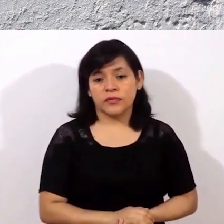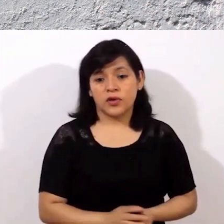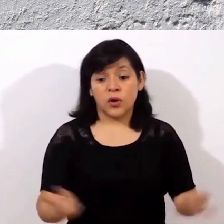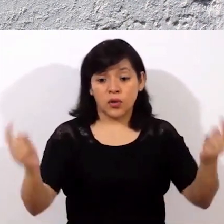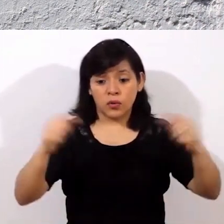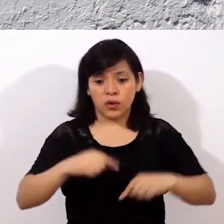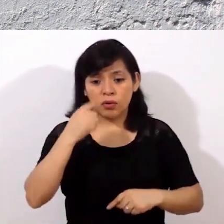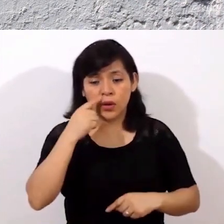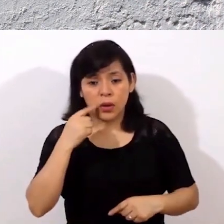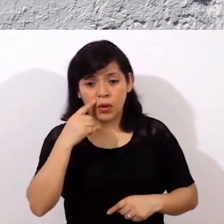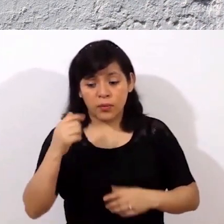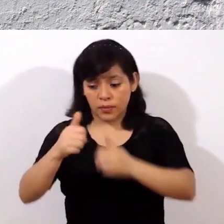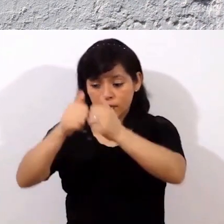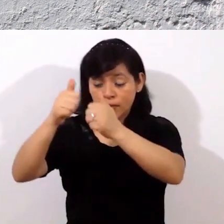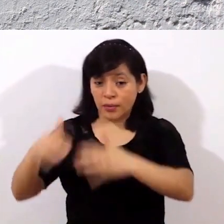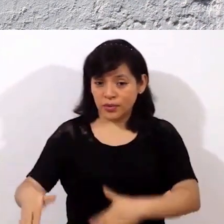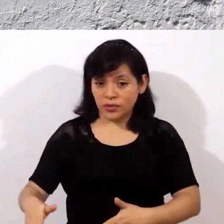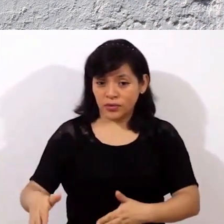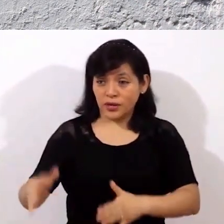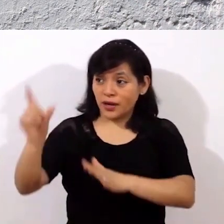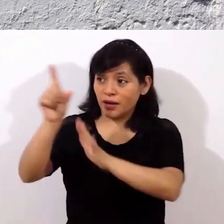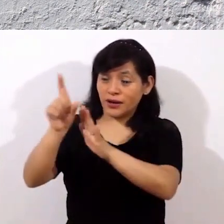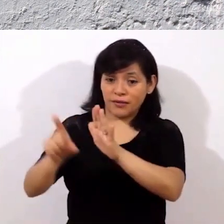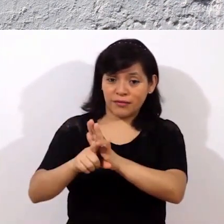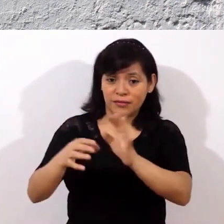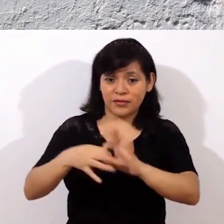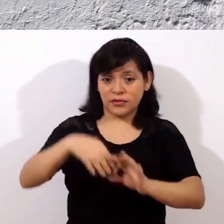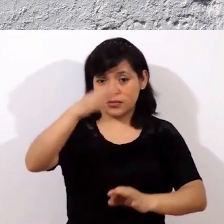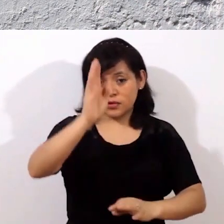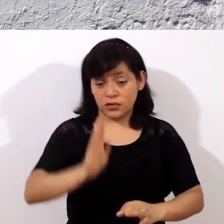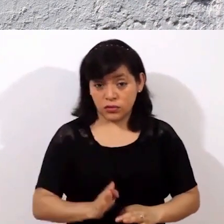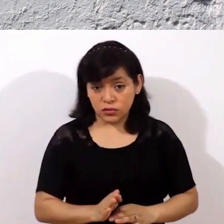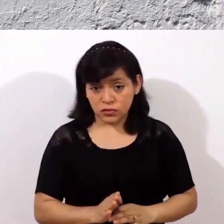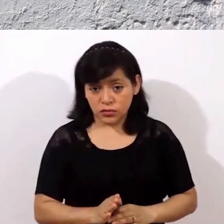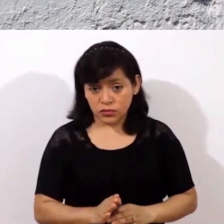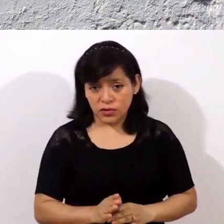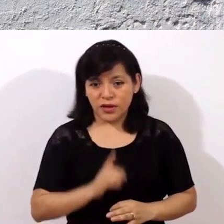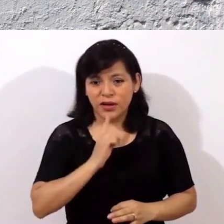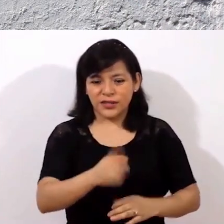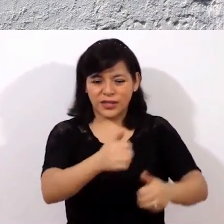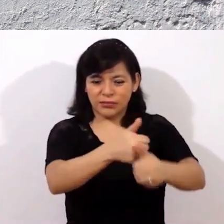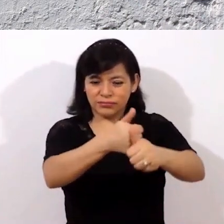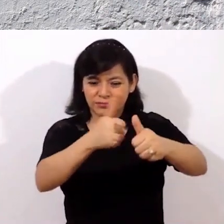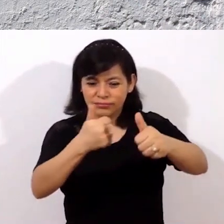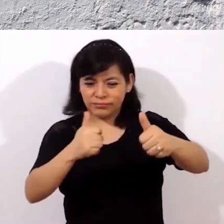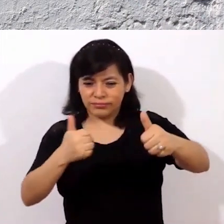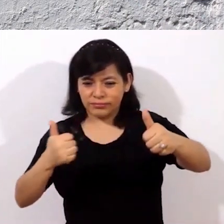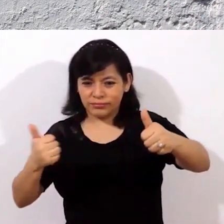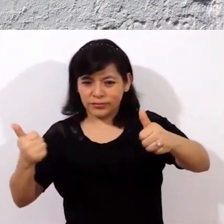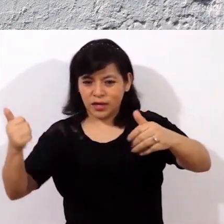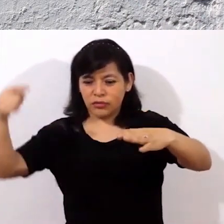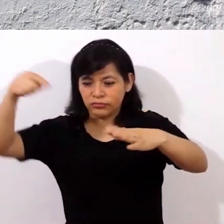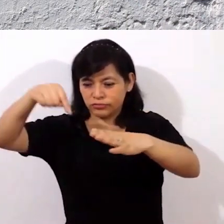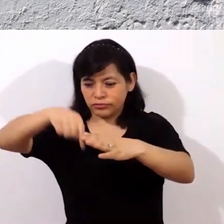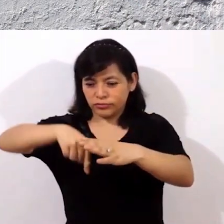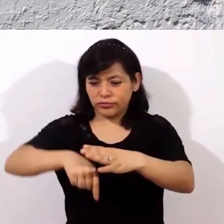humano abandona los principios de Dios, no solamente se está yendo hacia un socavón, está cavando su